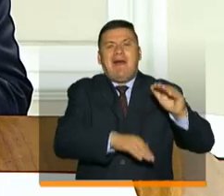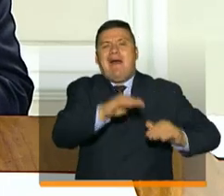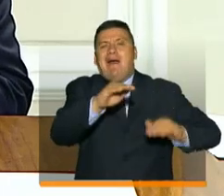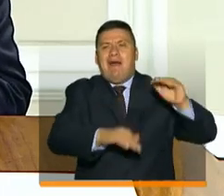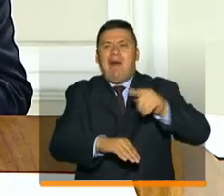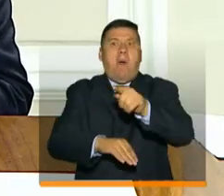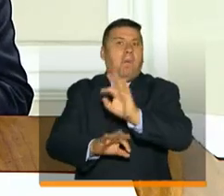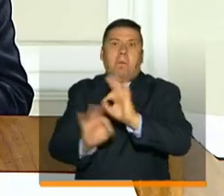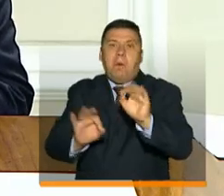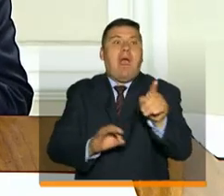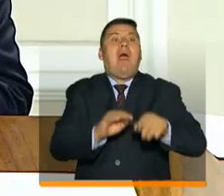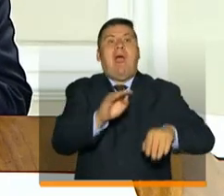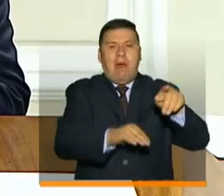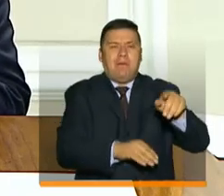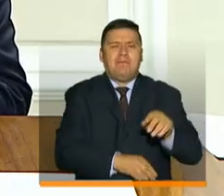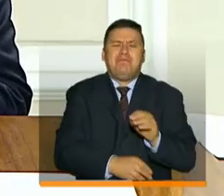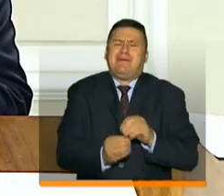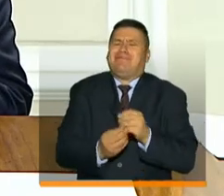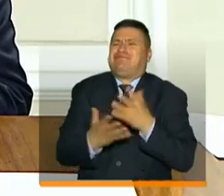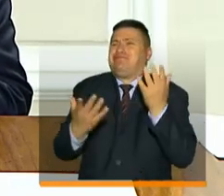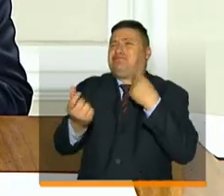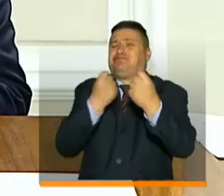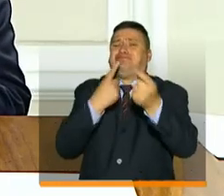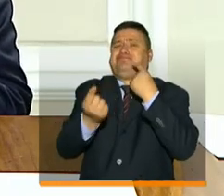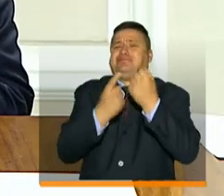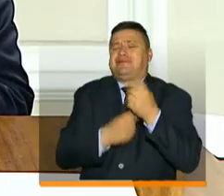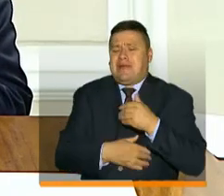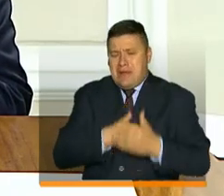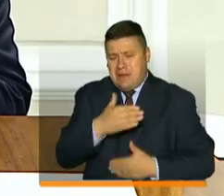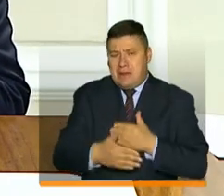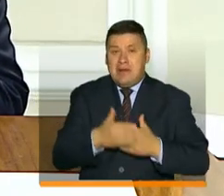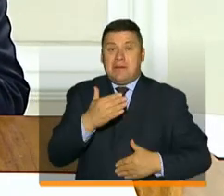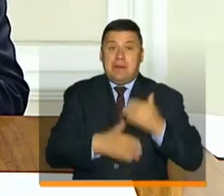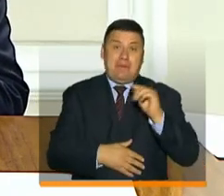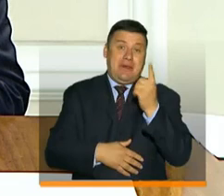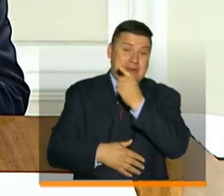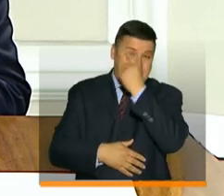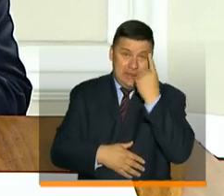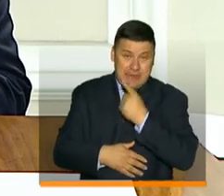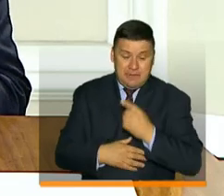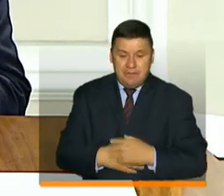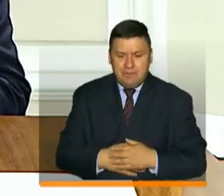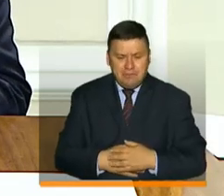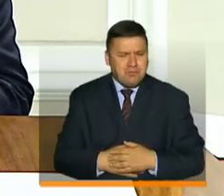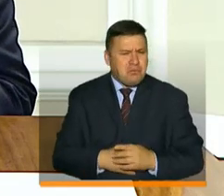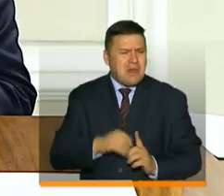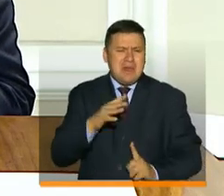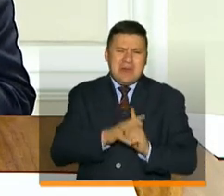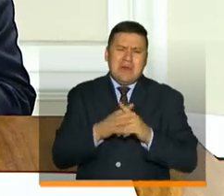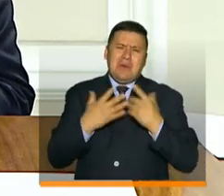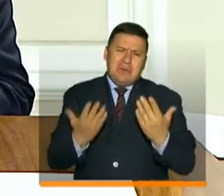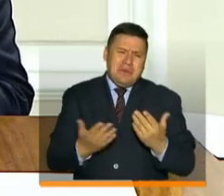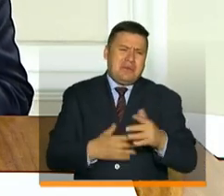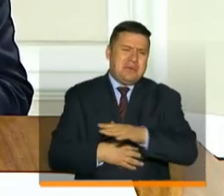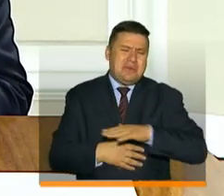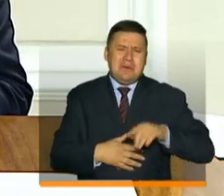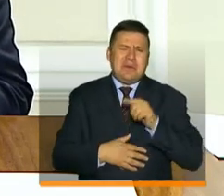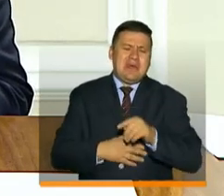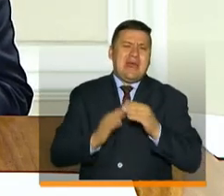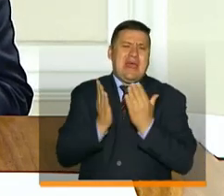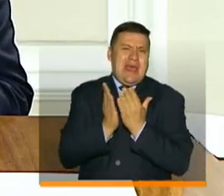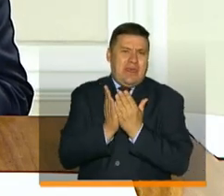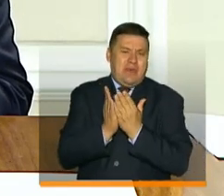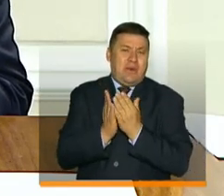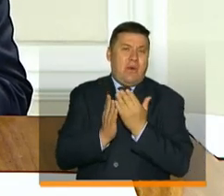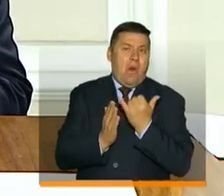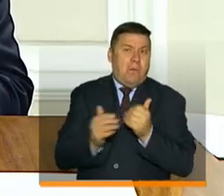Entendemos que hay múltiples preguntas que acompañan también este proceso a partir del 1 de septiembre. Han surgido muchas en el sector educativo.